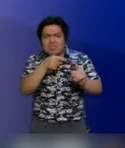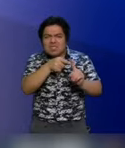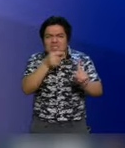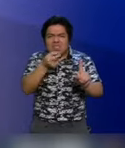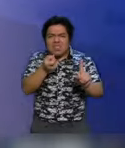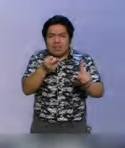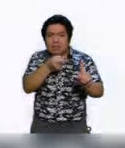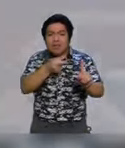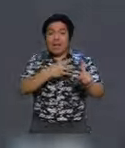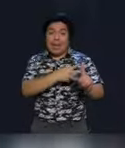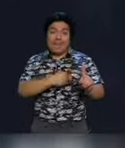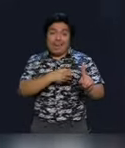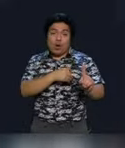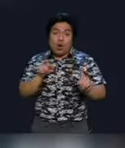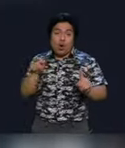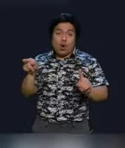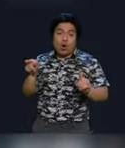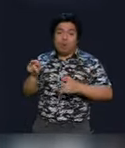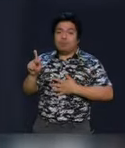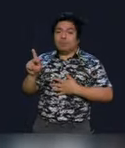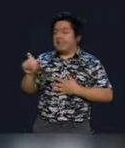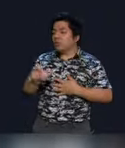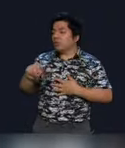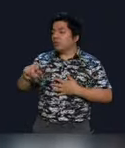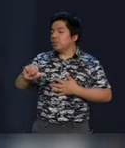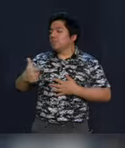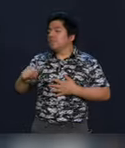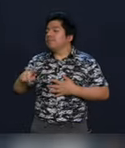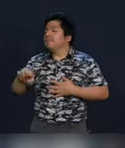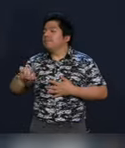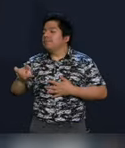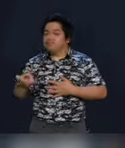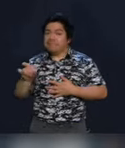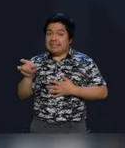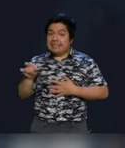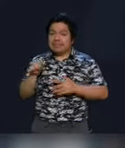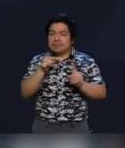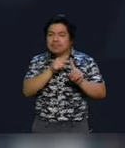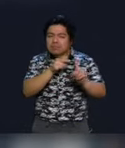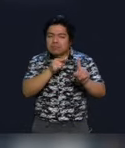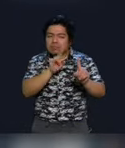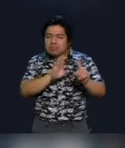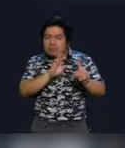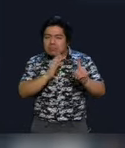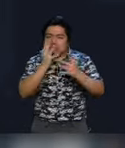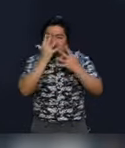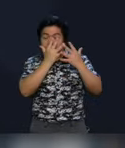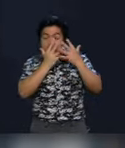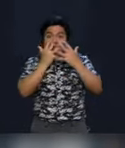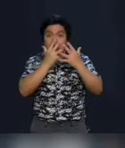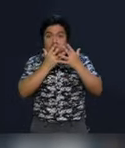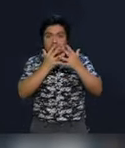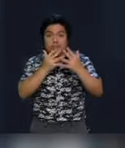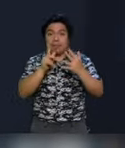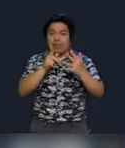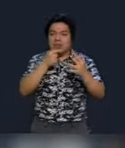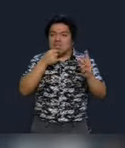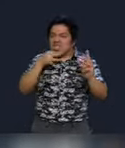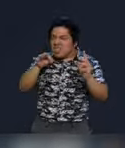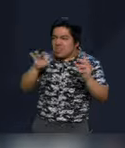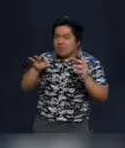hijo de la candidata del pri del pan y del PRD sochil Gálvez en aparente estado de bedad insultando e